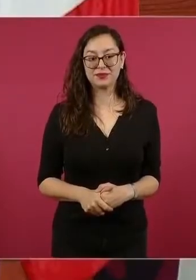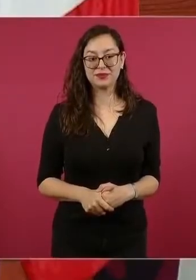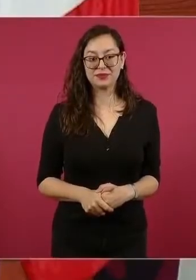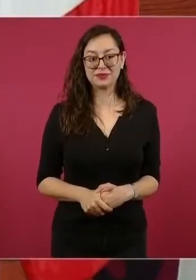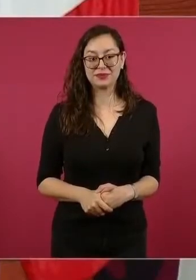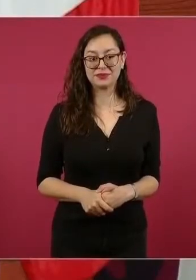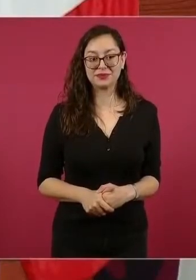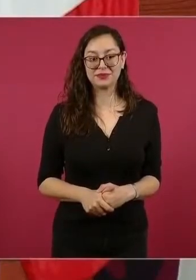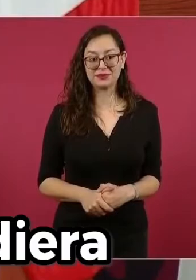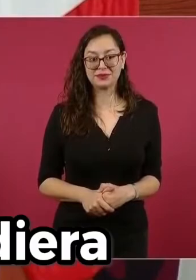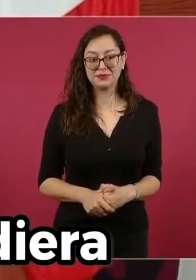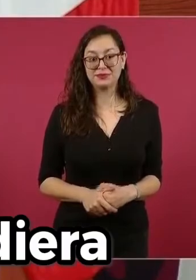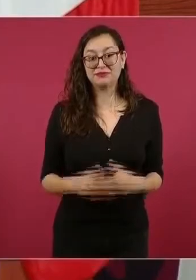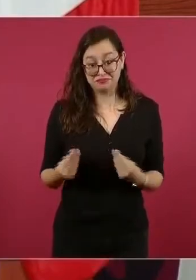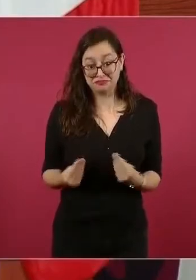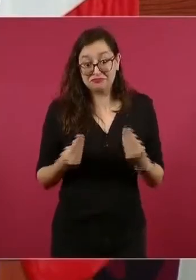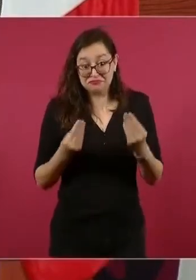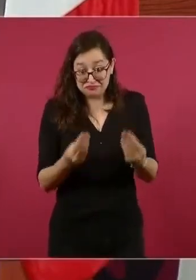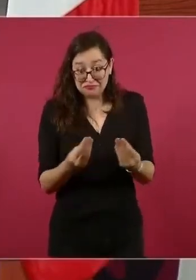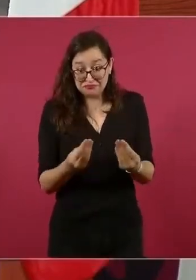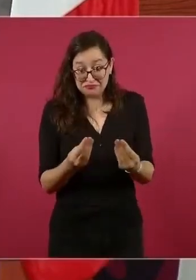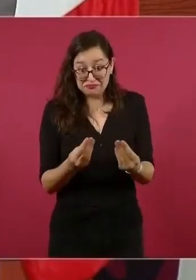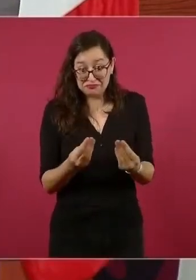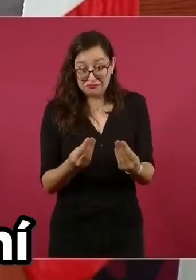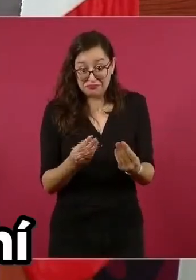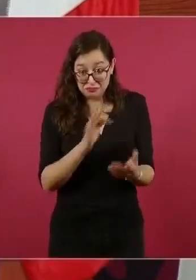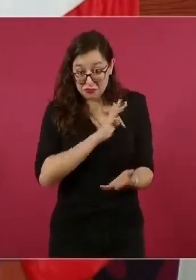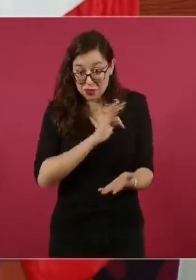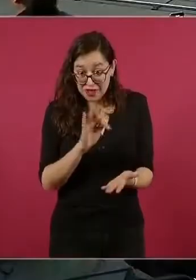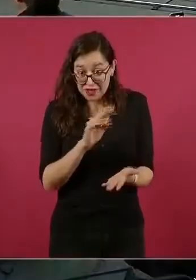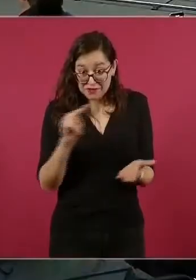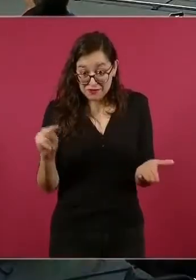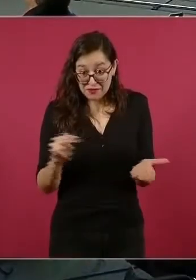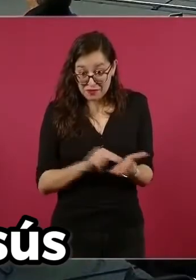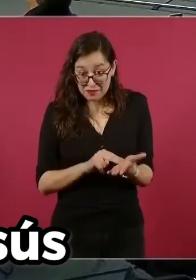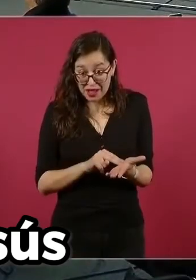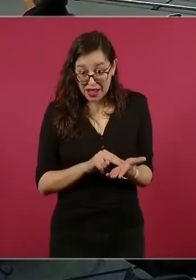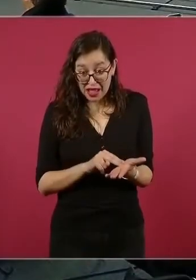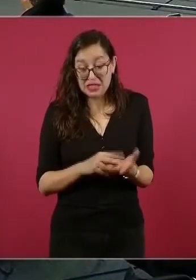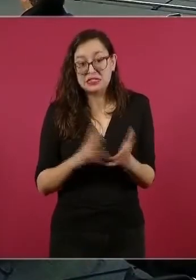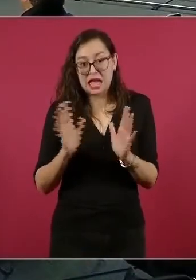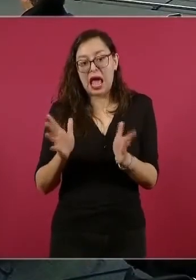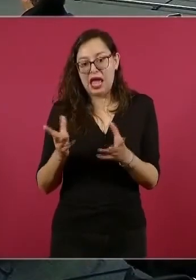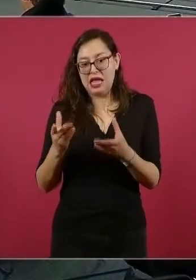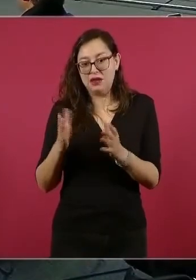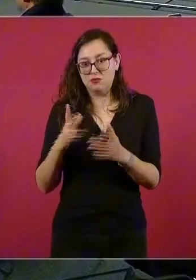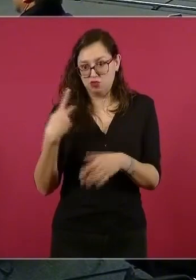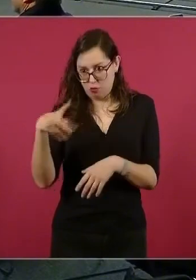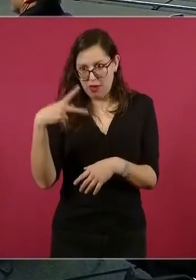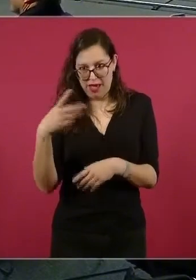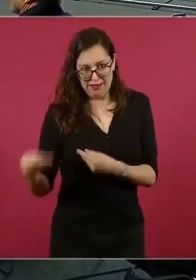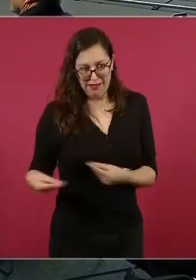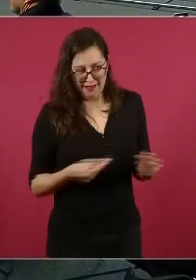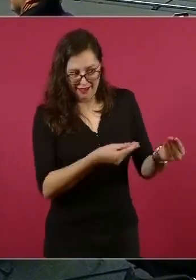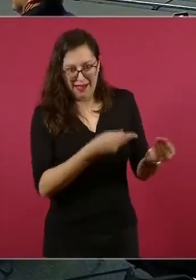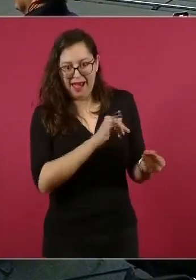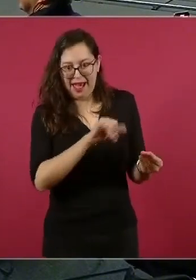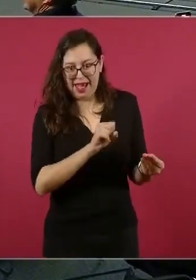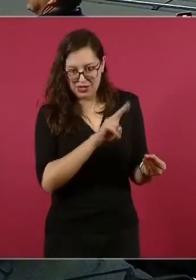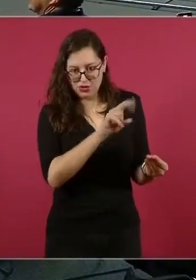Y le dejo una y si me la pudiera ponerle un autógrafo ahí, la otra ya la tiene Jesús.